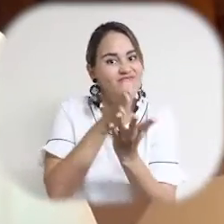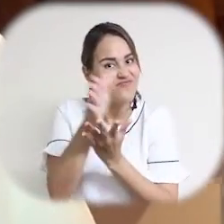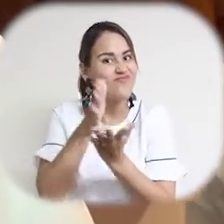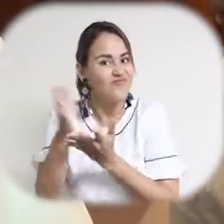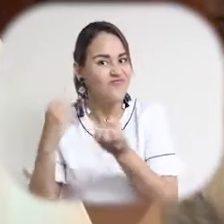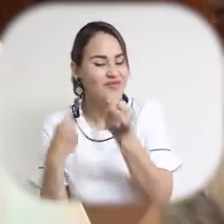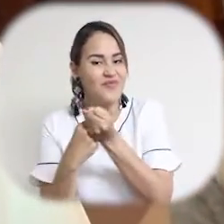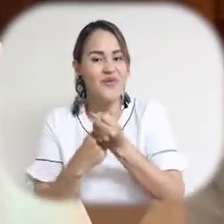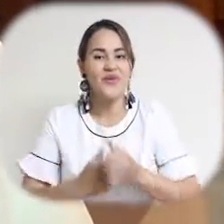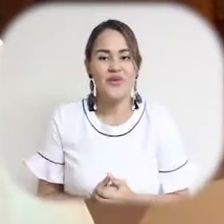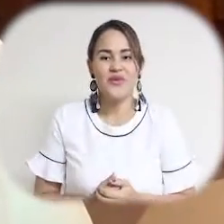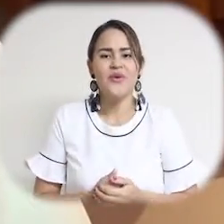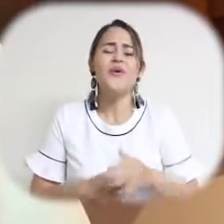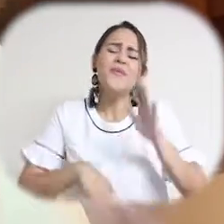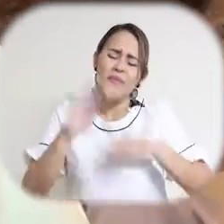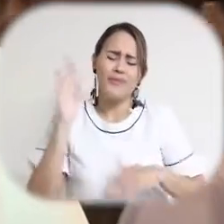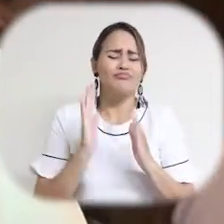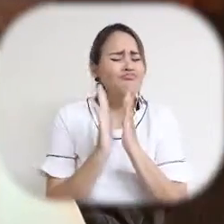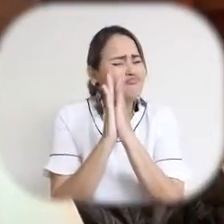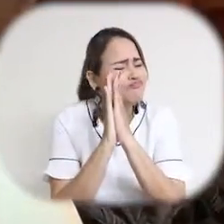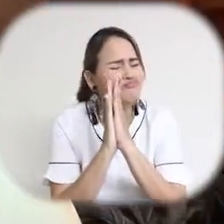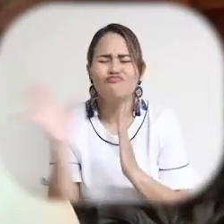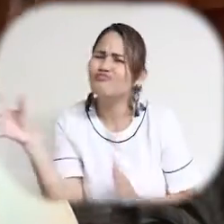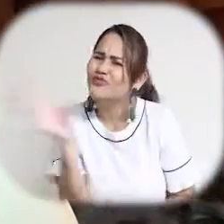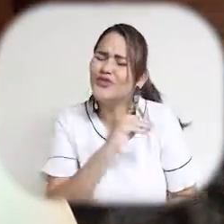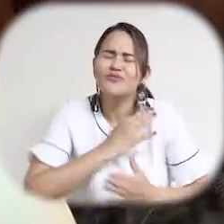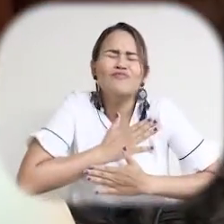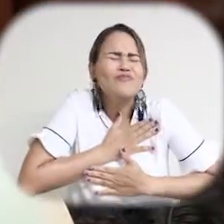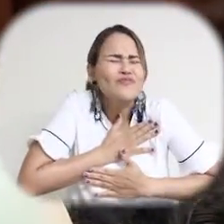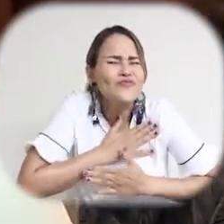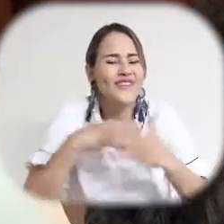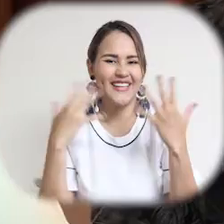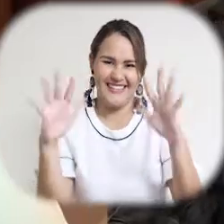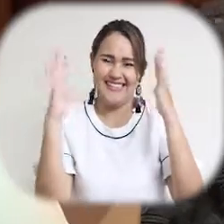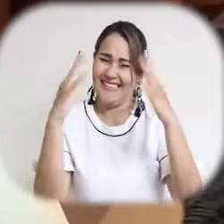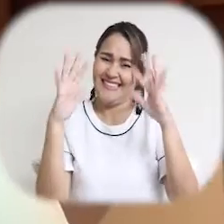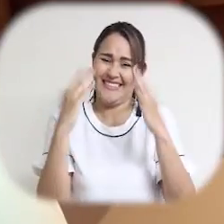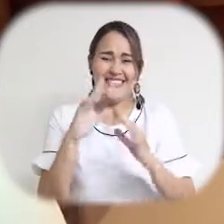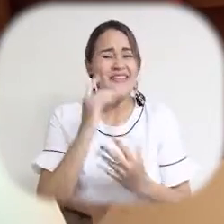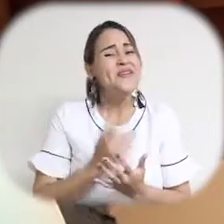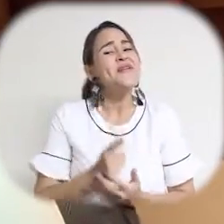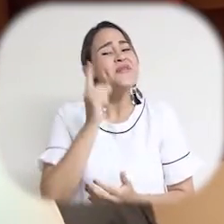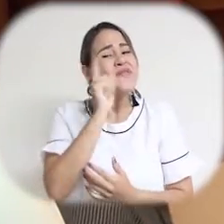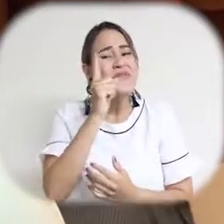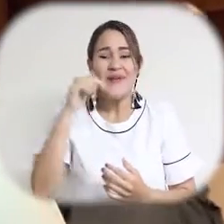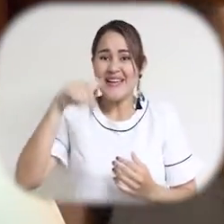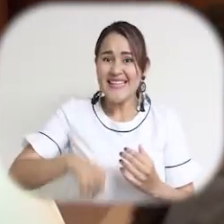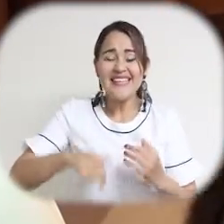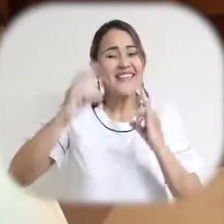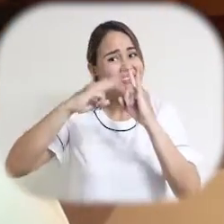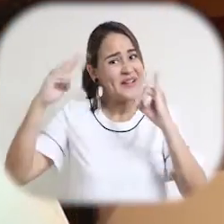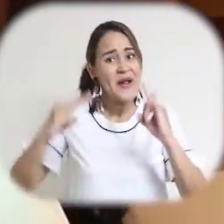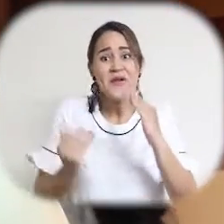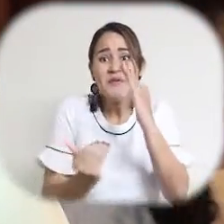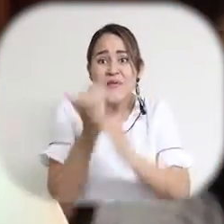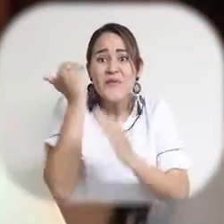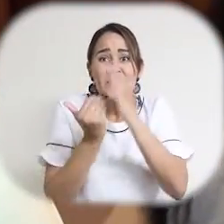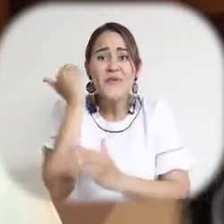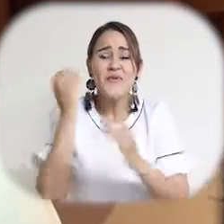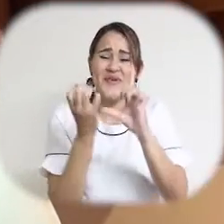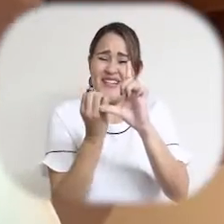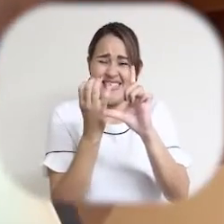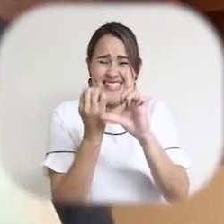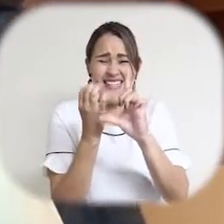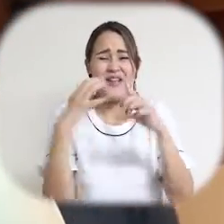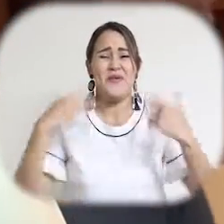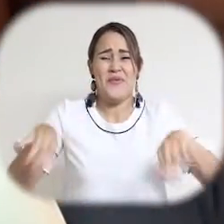de la Universidad Magdalena, y verdad que felicito de todo corazón a la universidad por esta nueva promoción